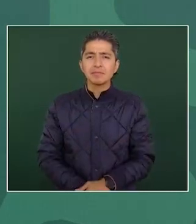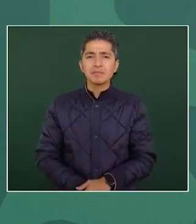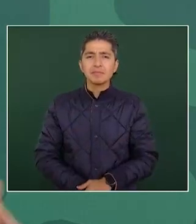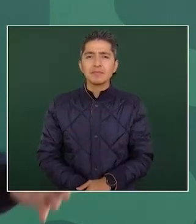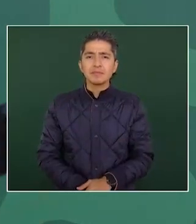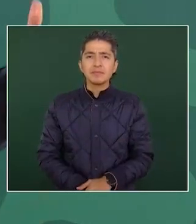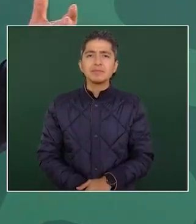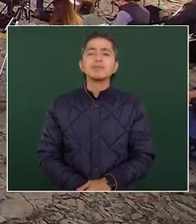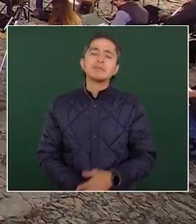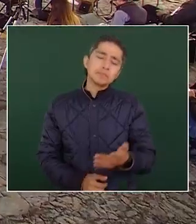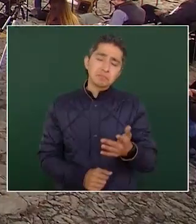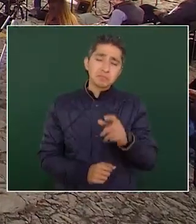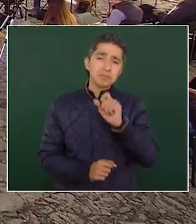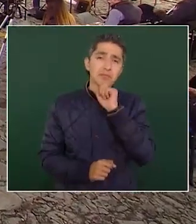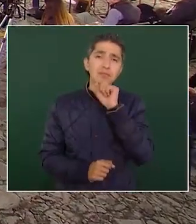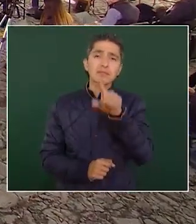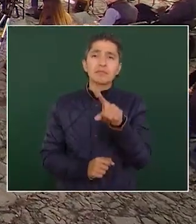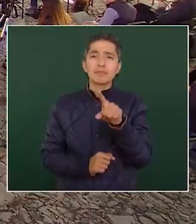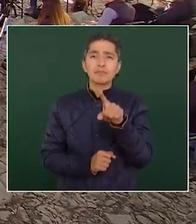También para